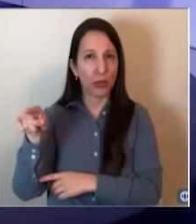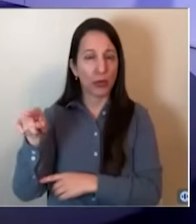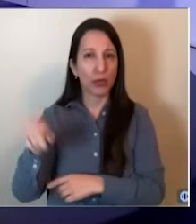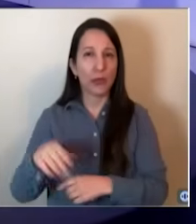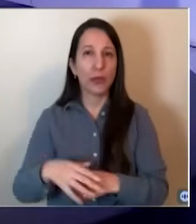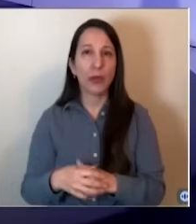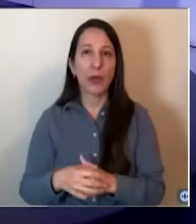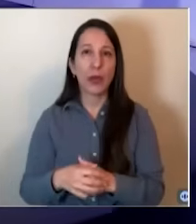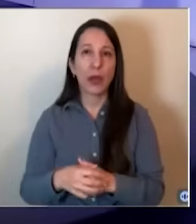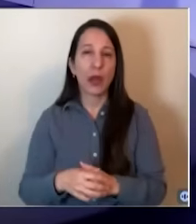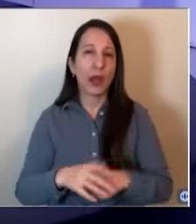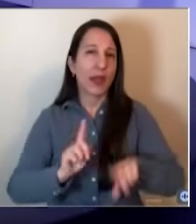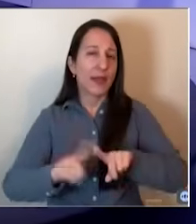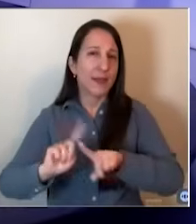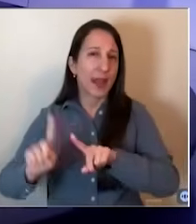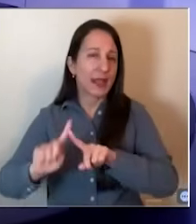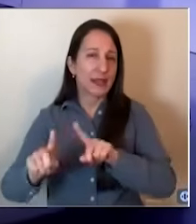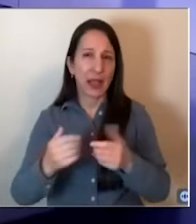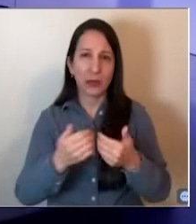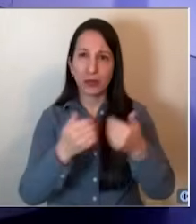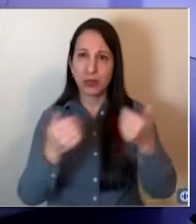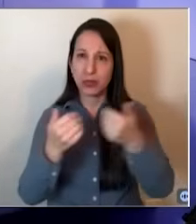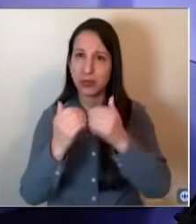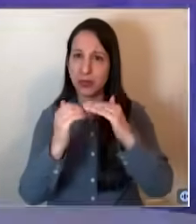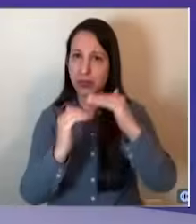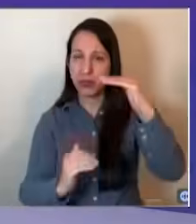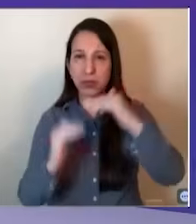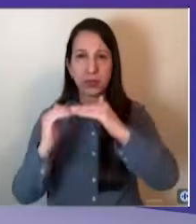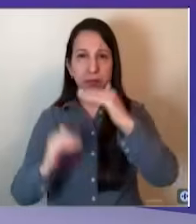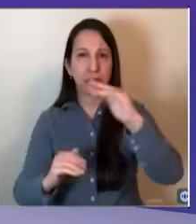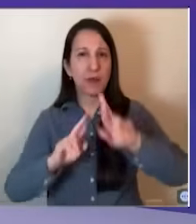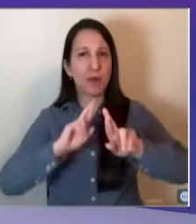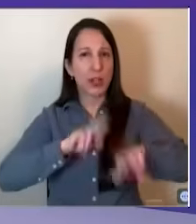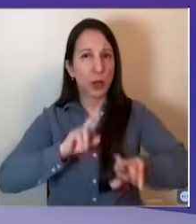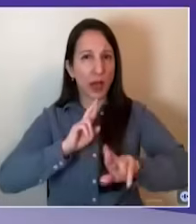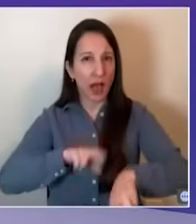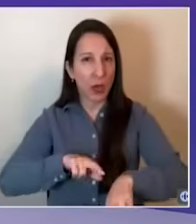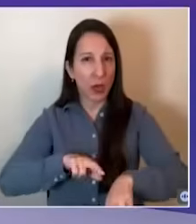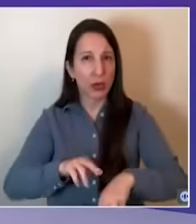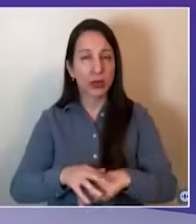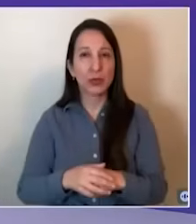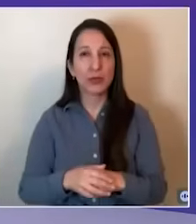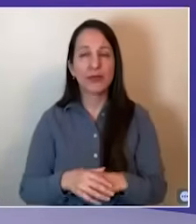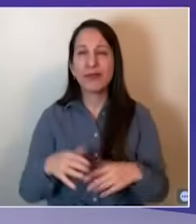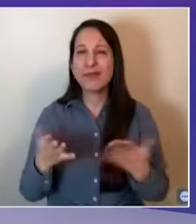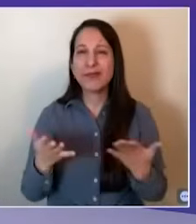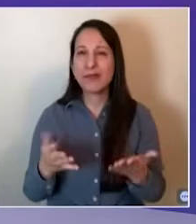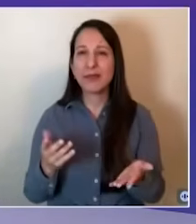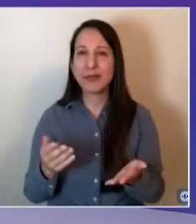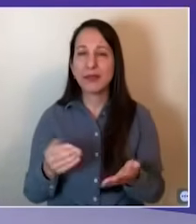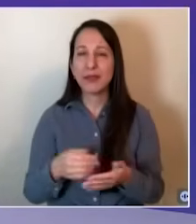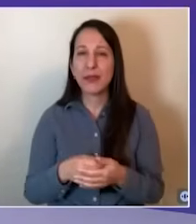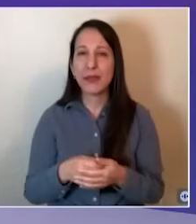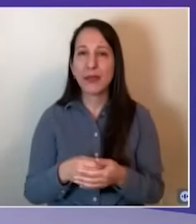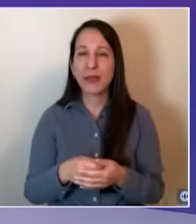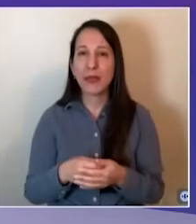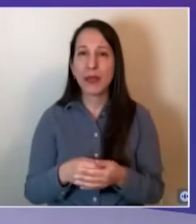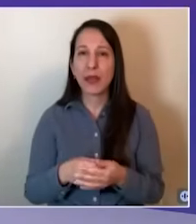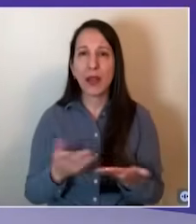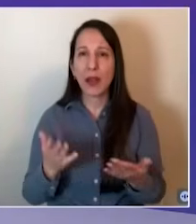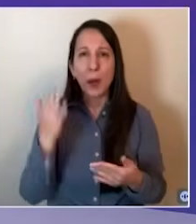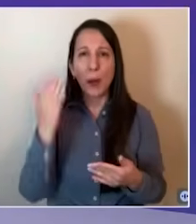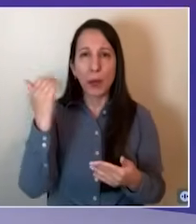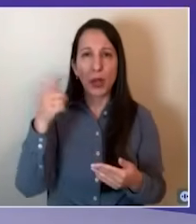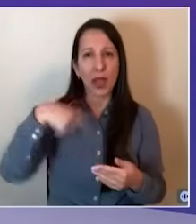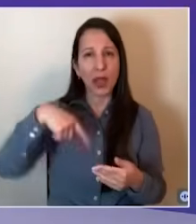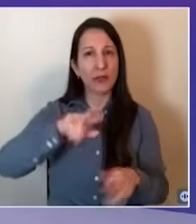diferencias abismales en cuanto a los resultados. Pero ¿qué implicaciones tendrían estos